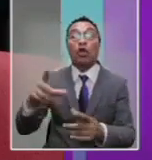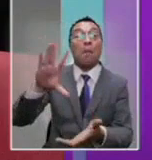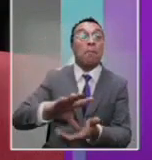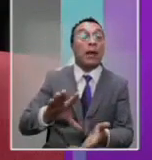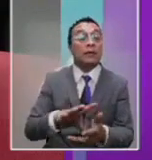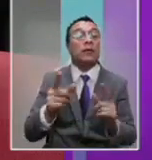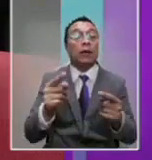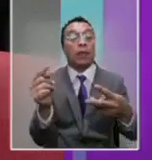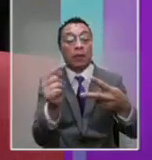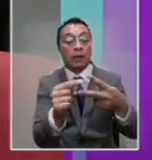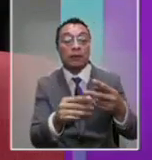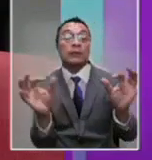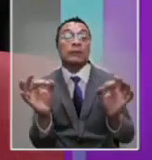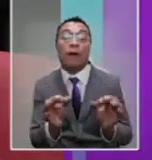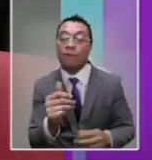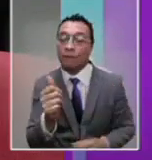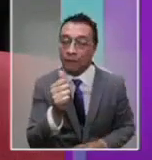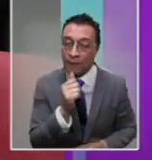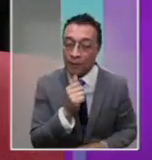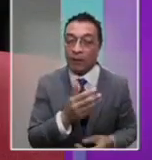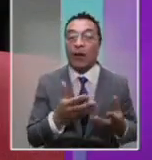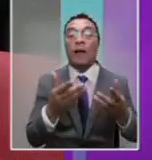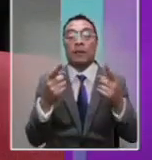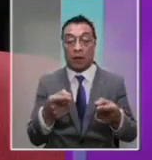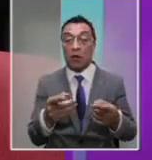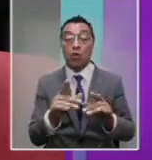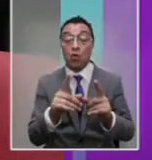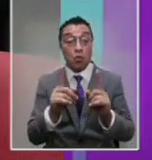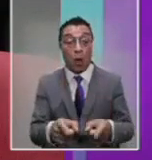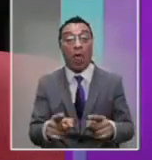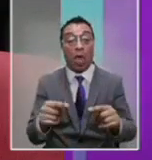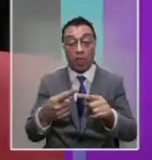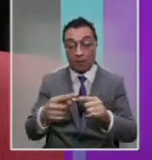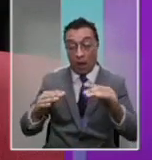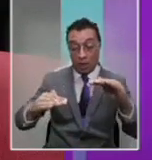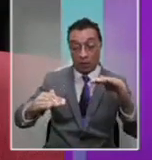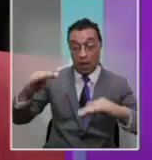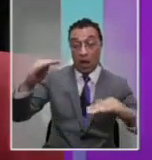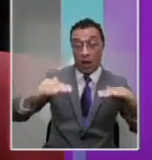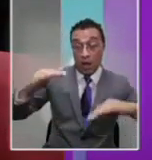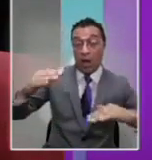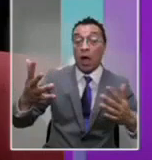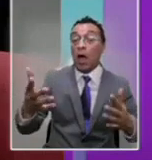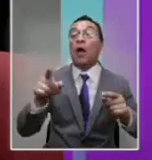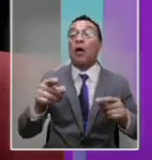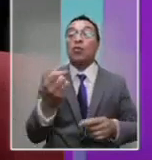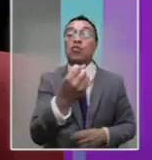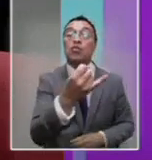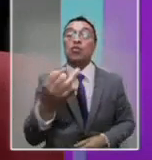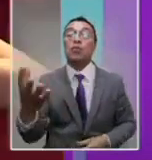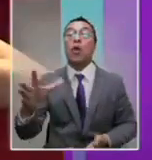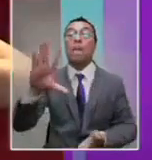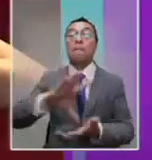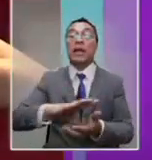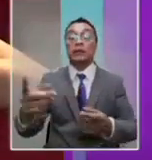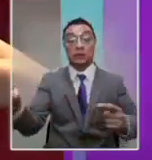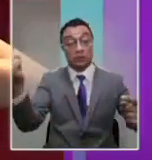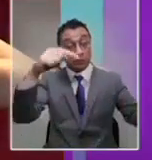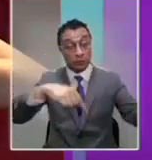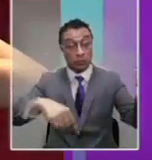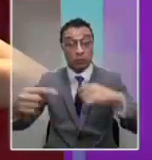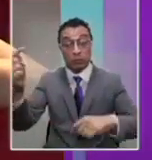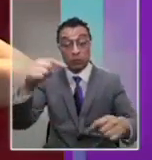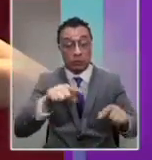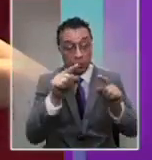los migrantes, ¿no? Pero de cualquier modo, estas diferencias indican que el número de inmigrantes que un